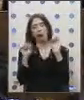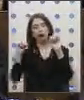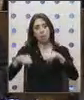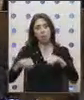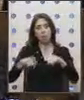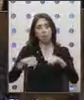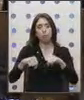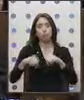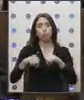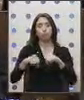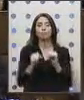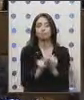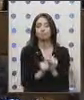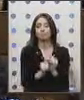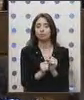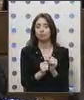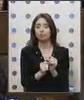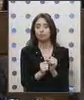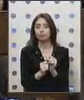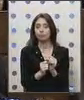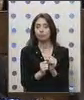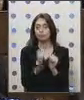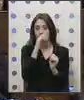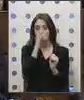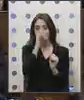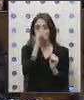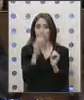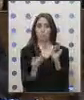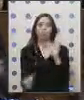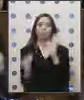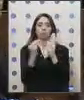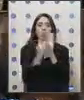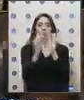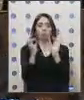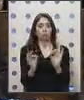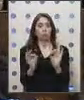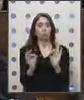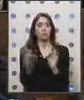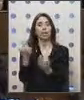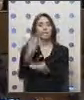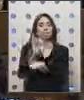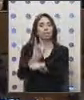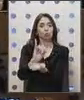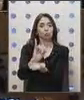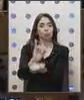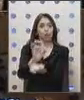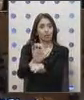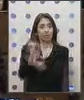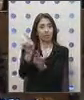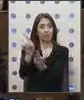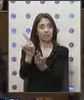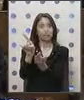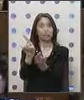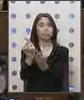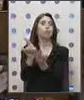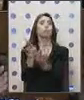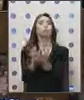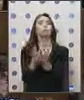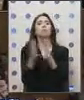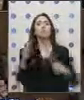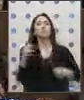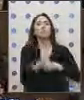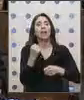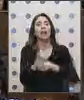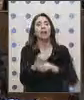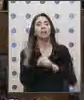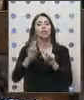la consagración que corresponde por parte de la institucionalidad del Estado, reforzar la labor que hace